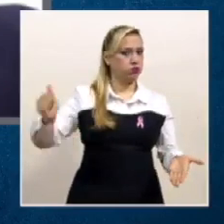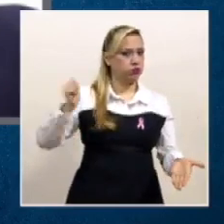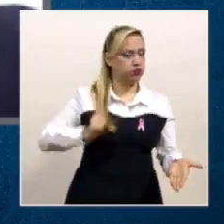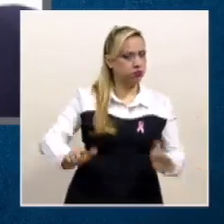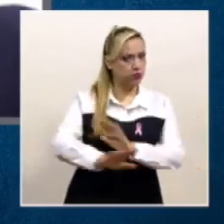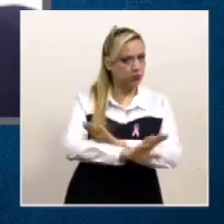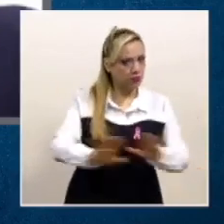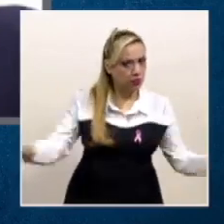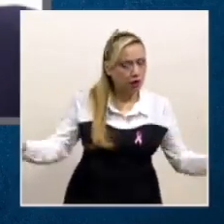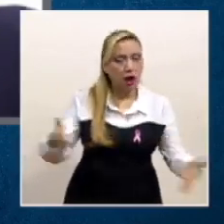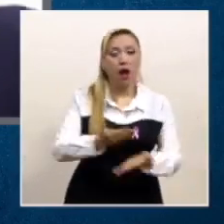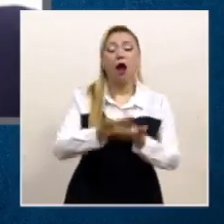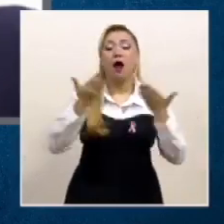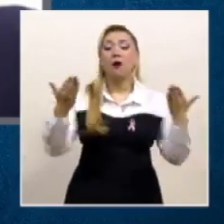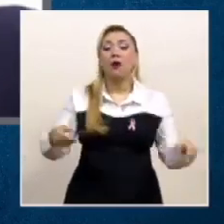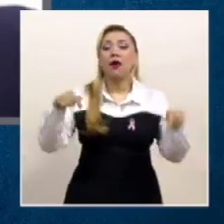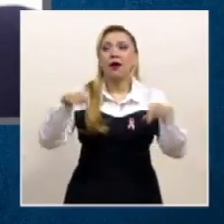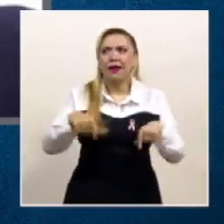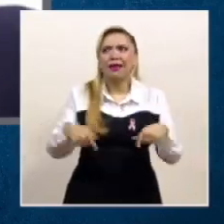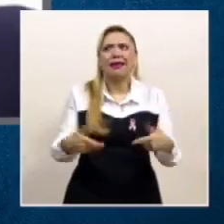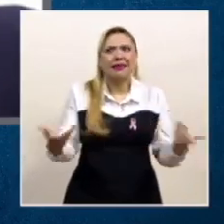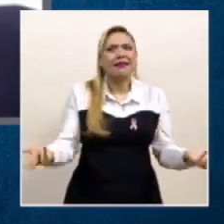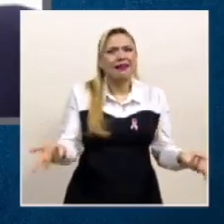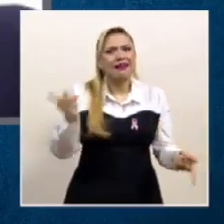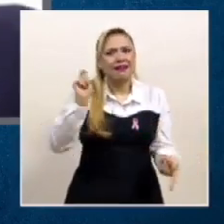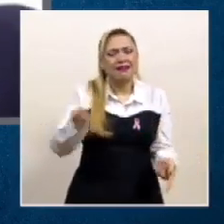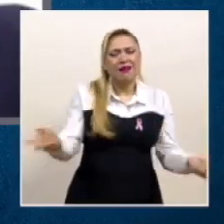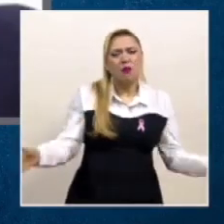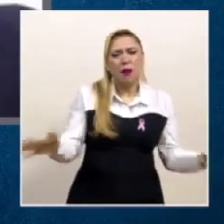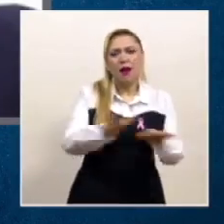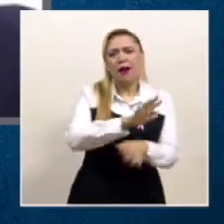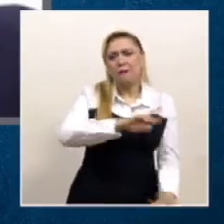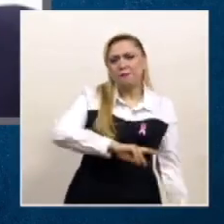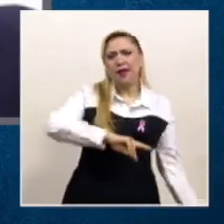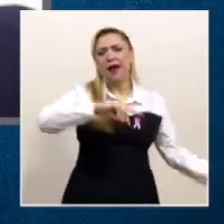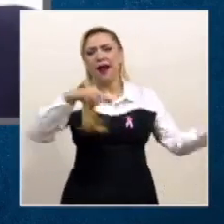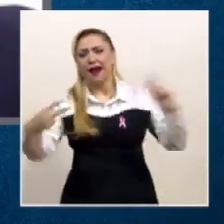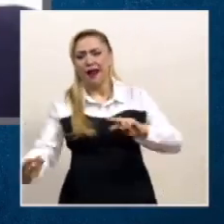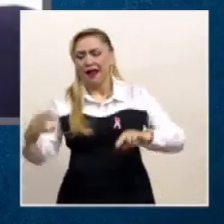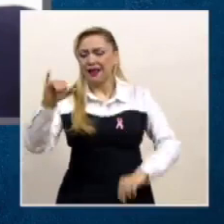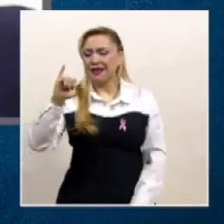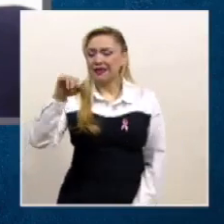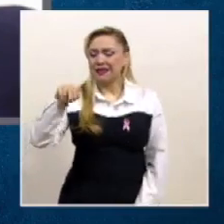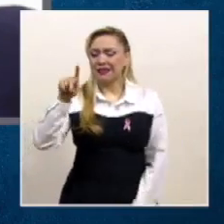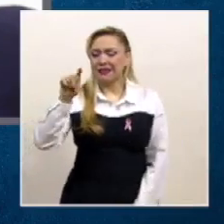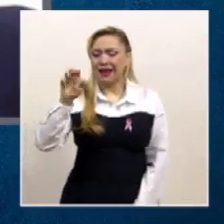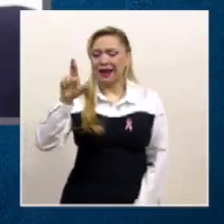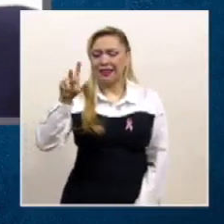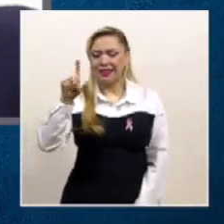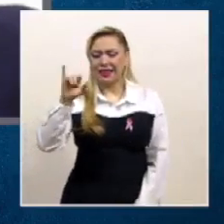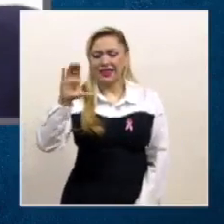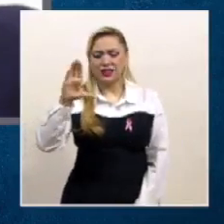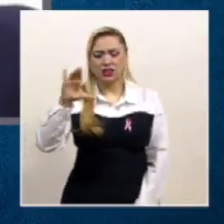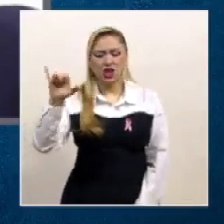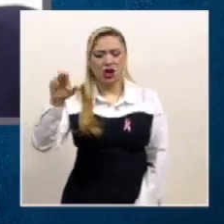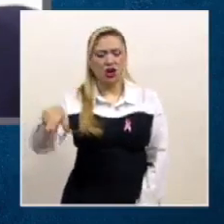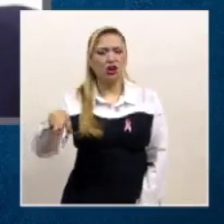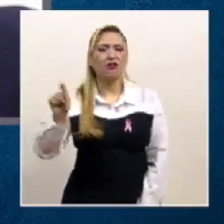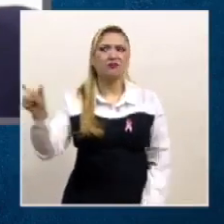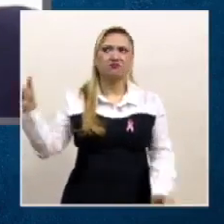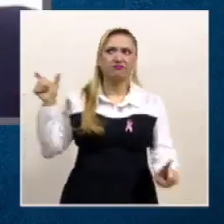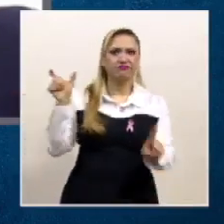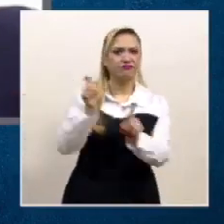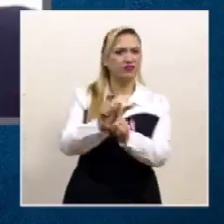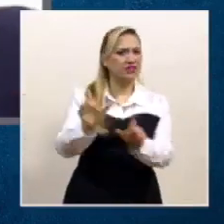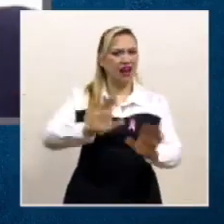es establecer qué va a sustituir a esta figura de la interdicción. Y por eso quiero mencionar que actualmente hay un